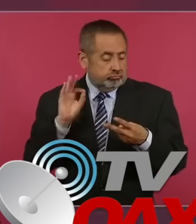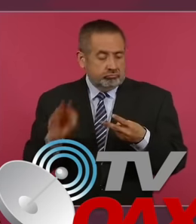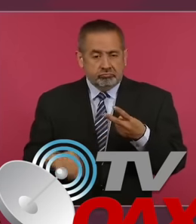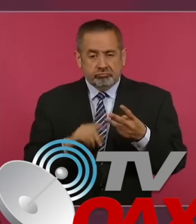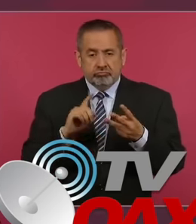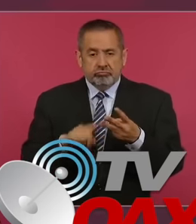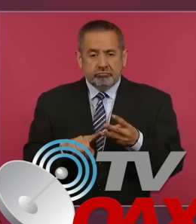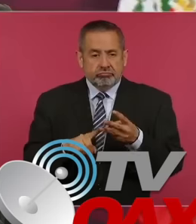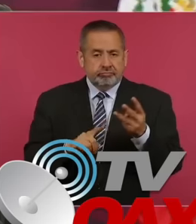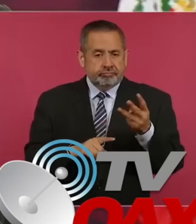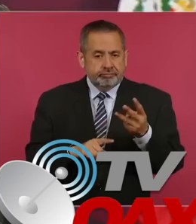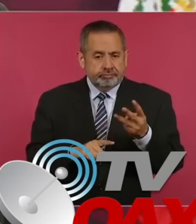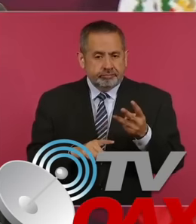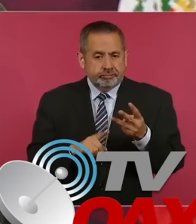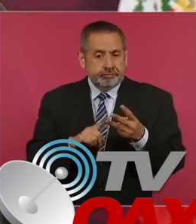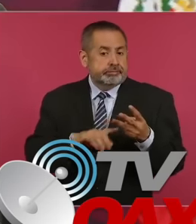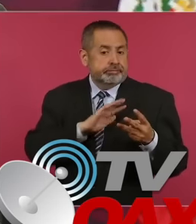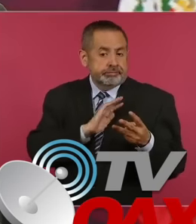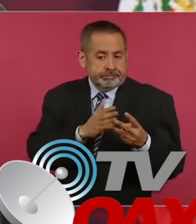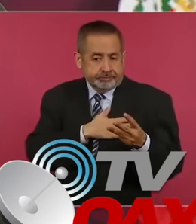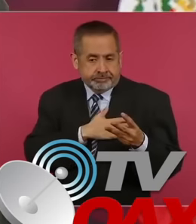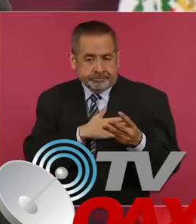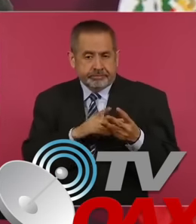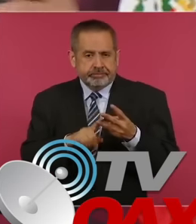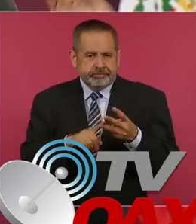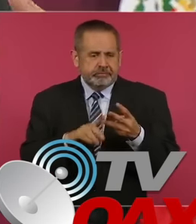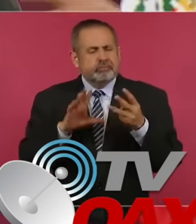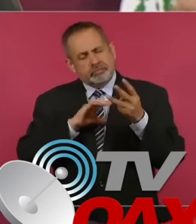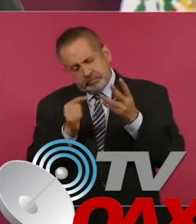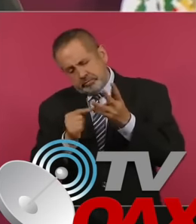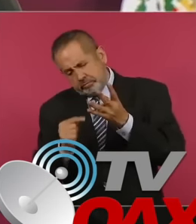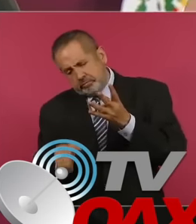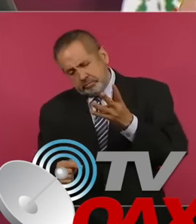y una española, y hay otras,